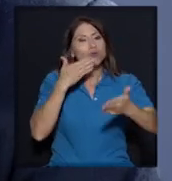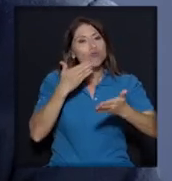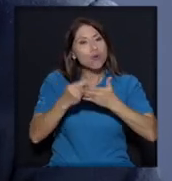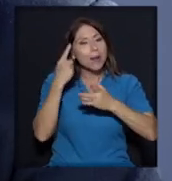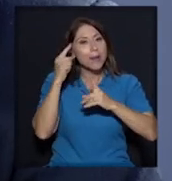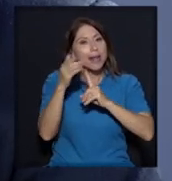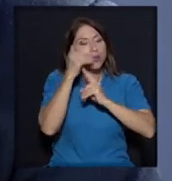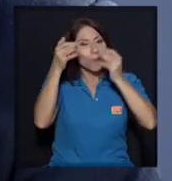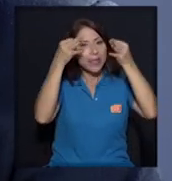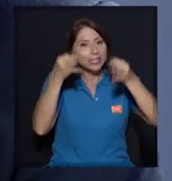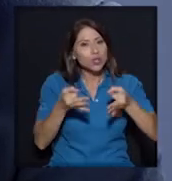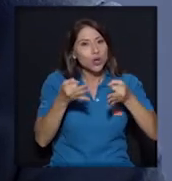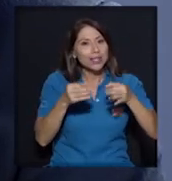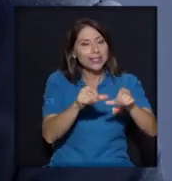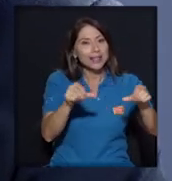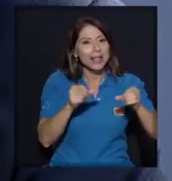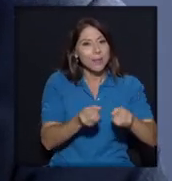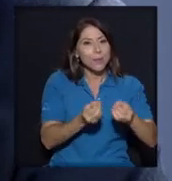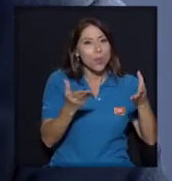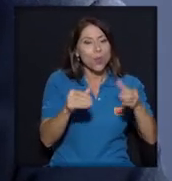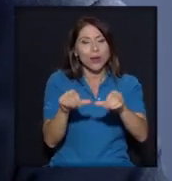sector público como del sector privado.